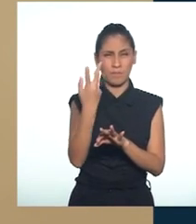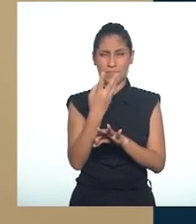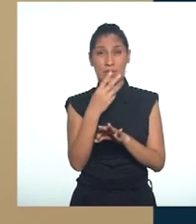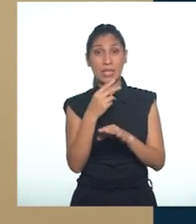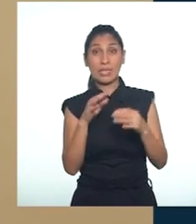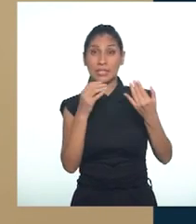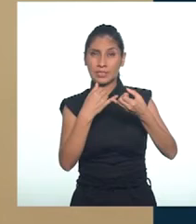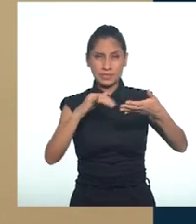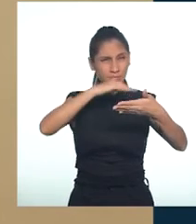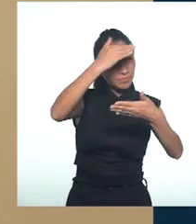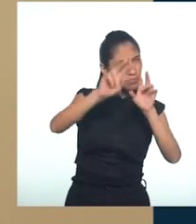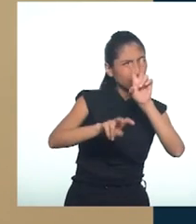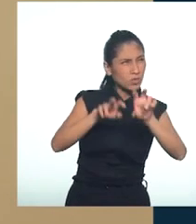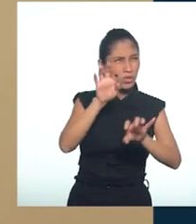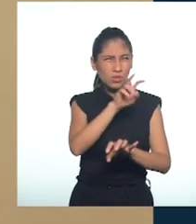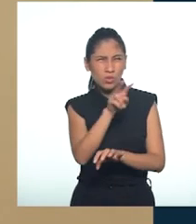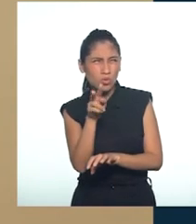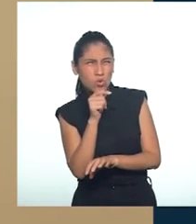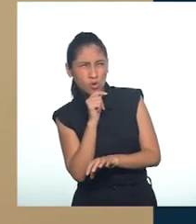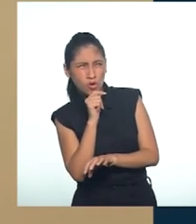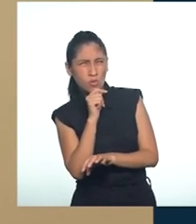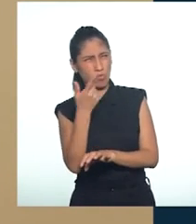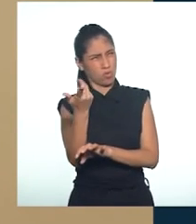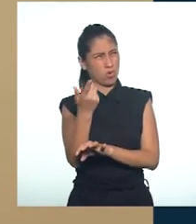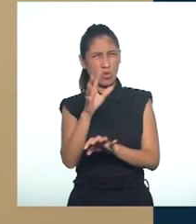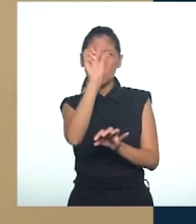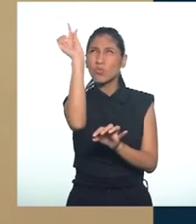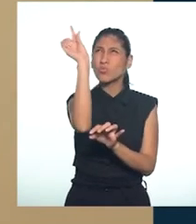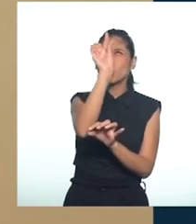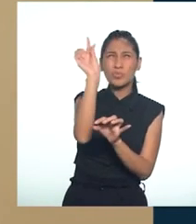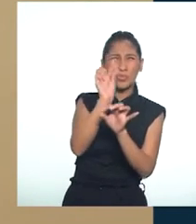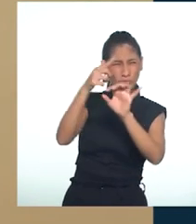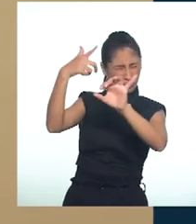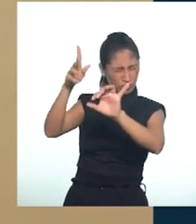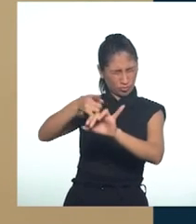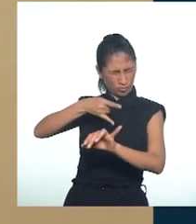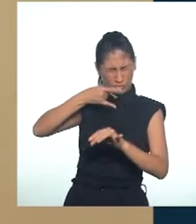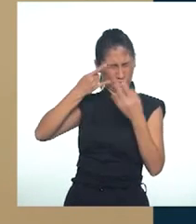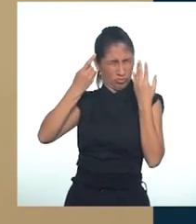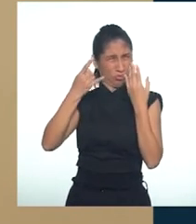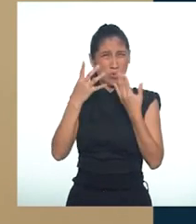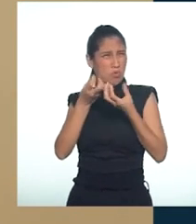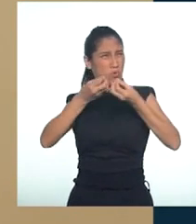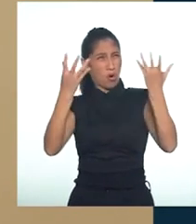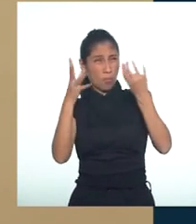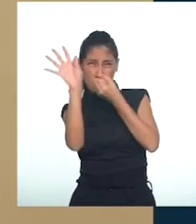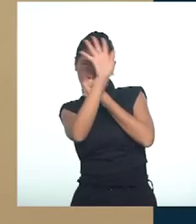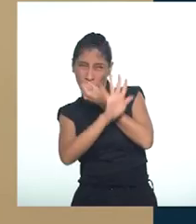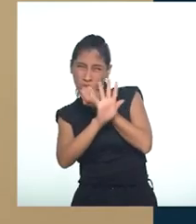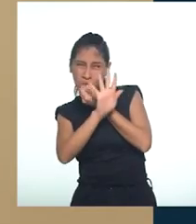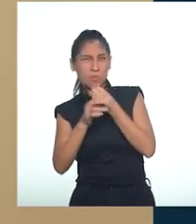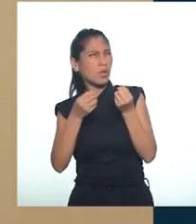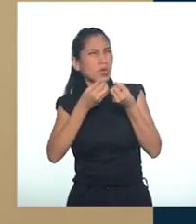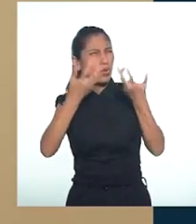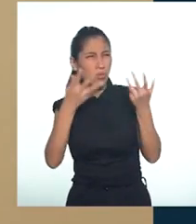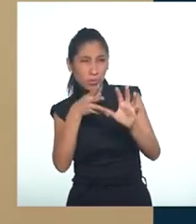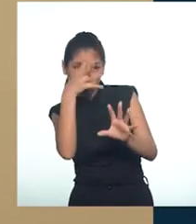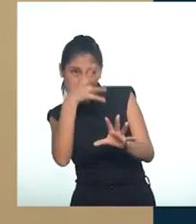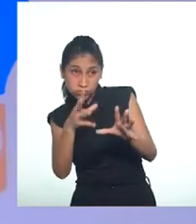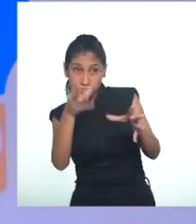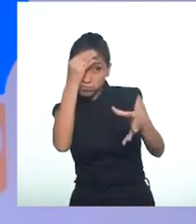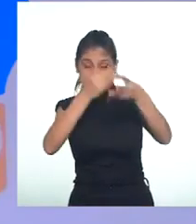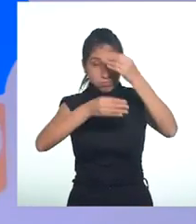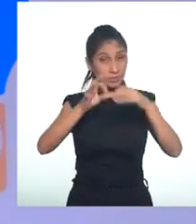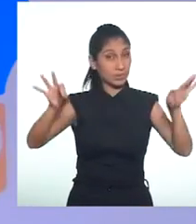muy informados y aprendamos cómo es que actúan los virus y las bacterias que atacan nuestro sistema